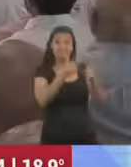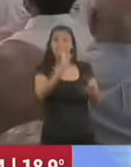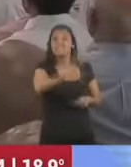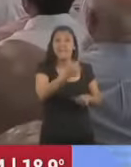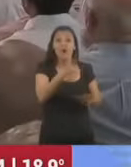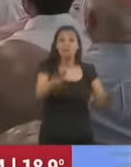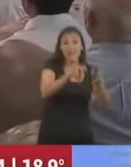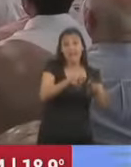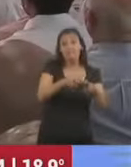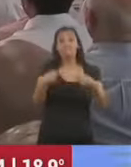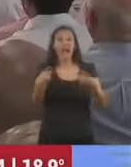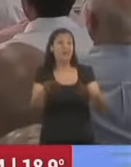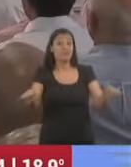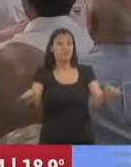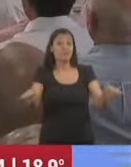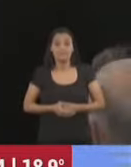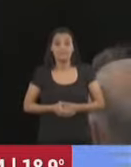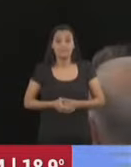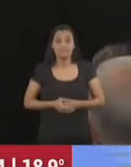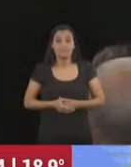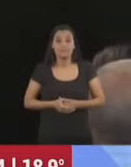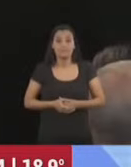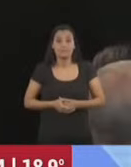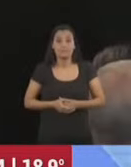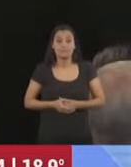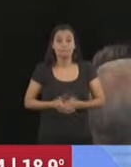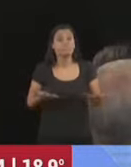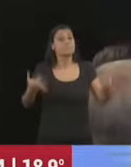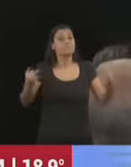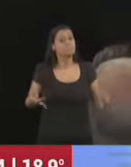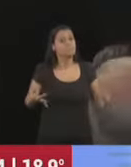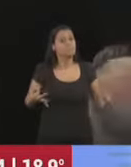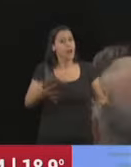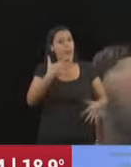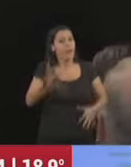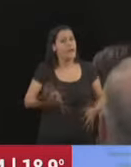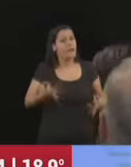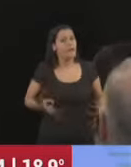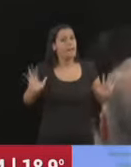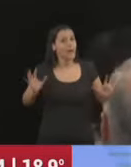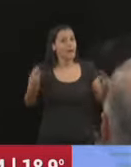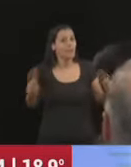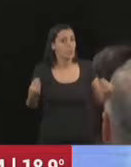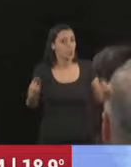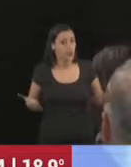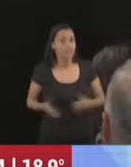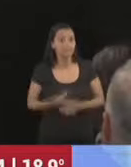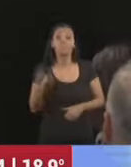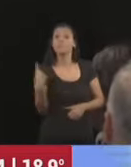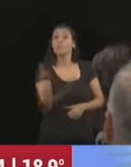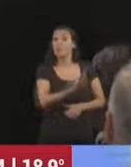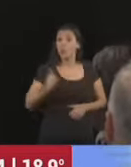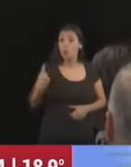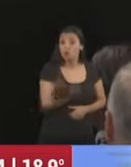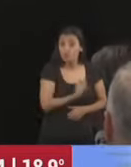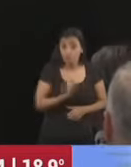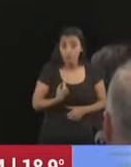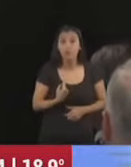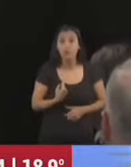la rural, ¿no?, donde fue de imprevisto, y bueno, tuvo palabras que para el campo sonaron como música, pero que todavía no se